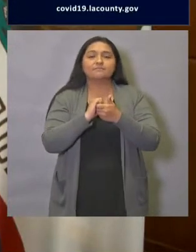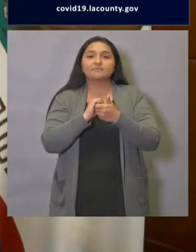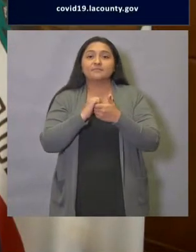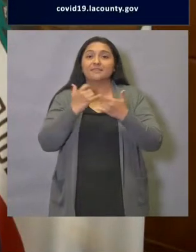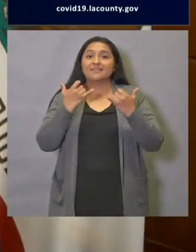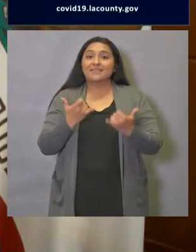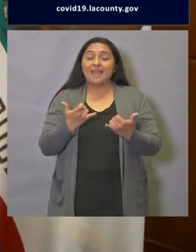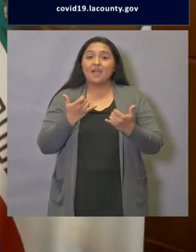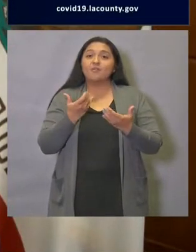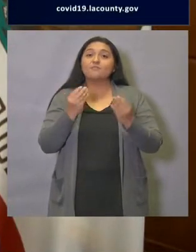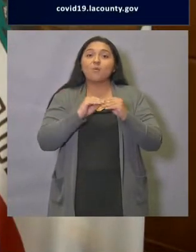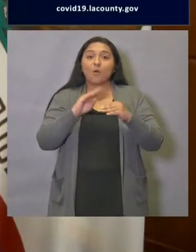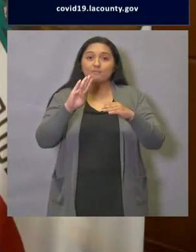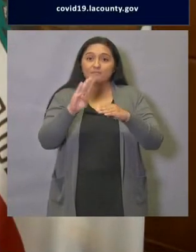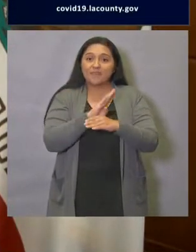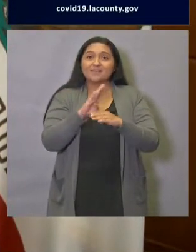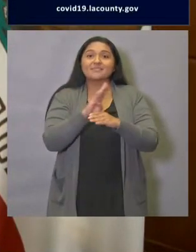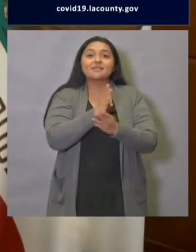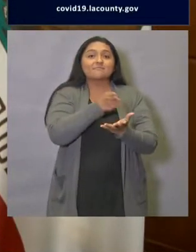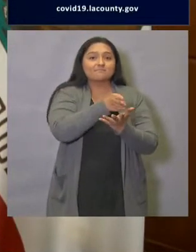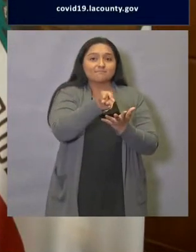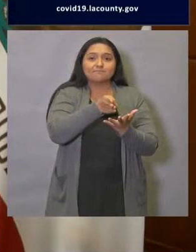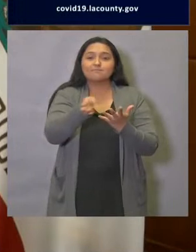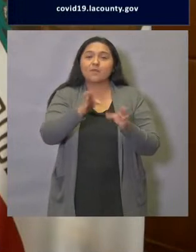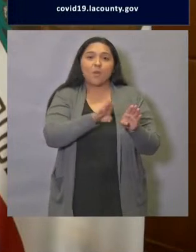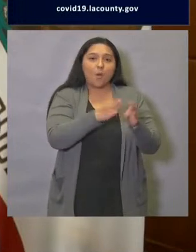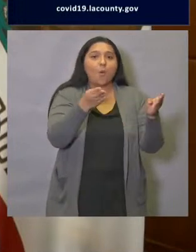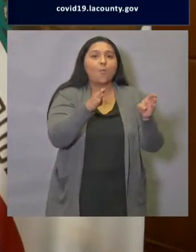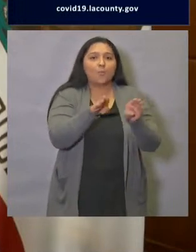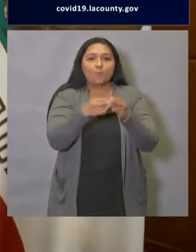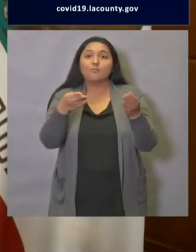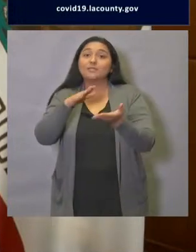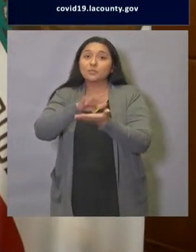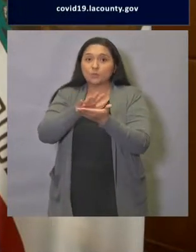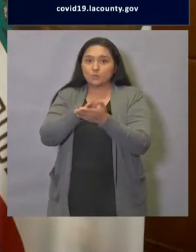nuestra economía y nuestras escuelas. A